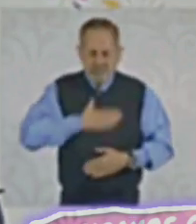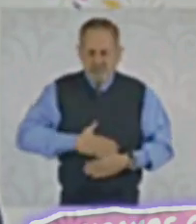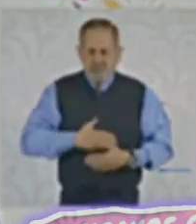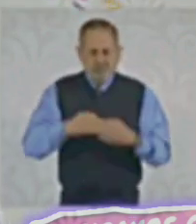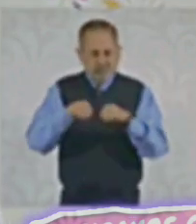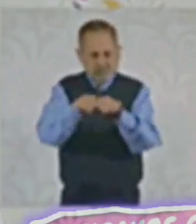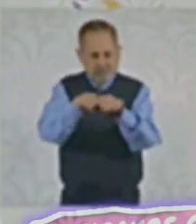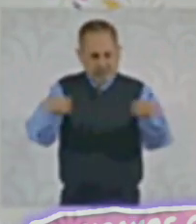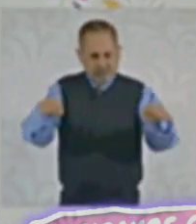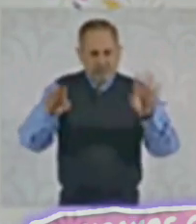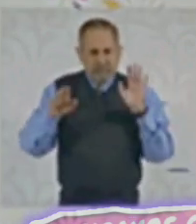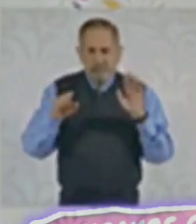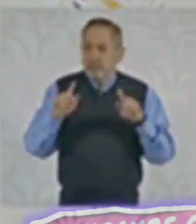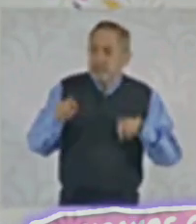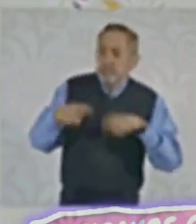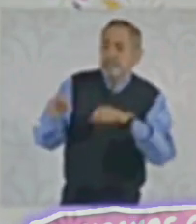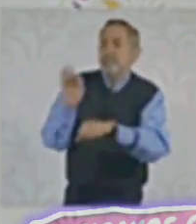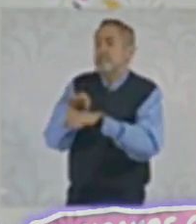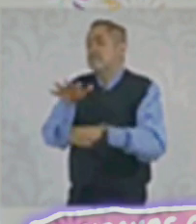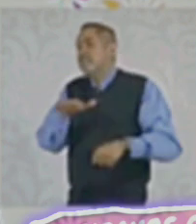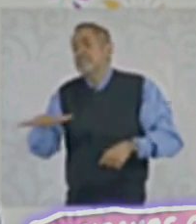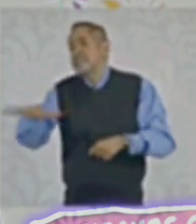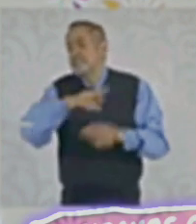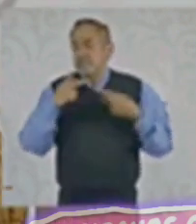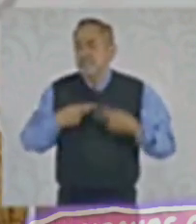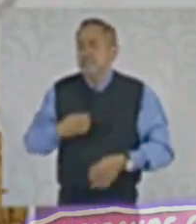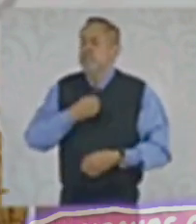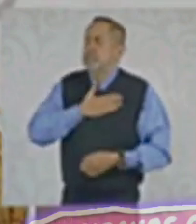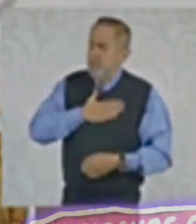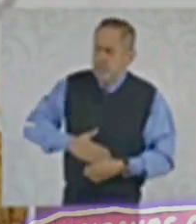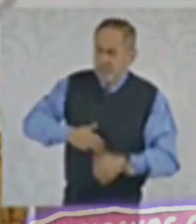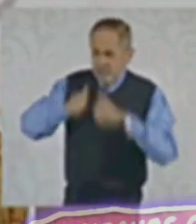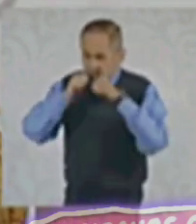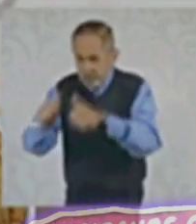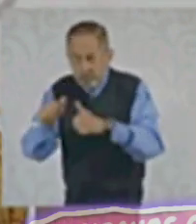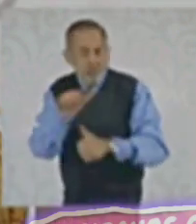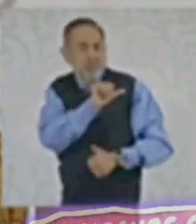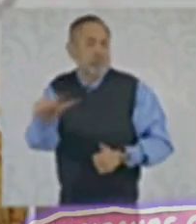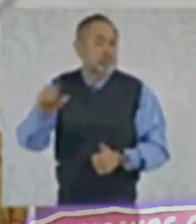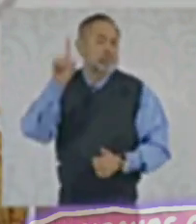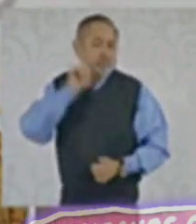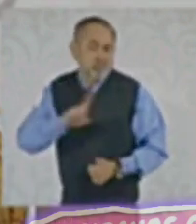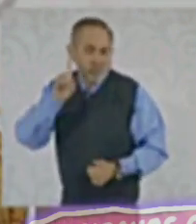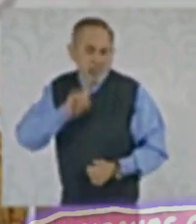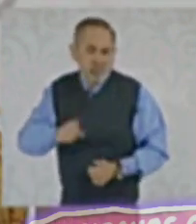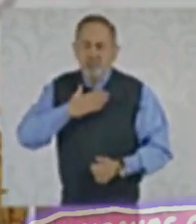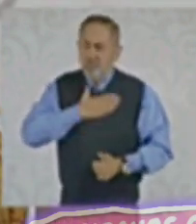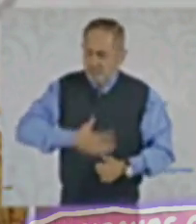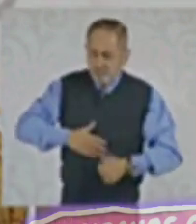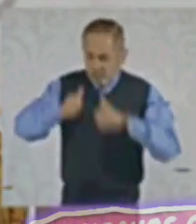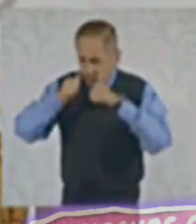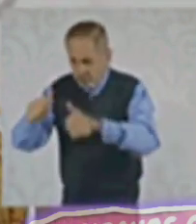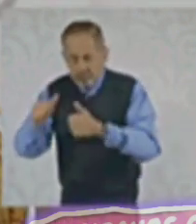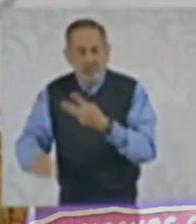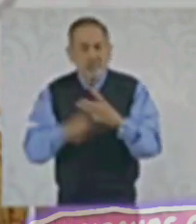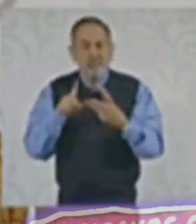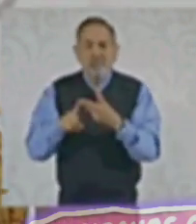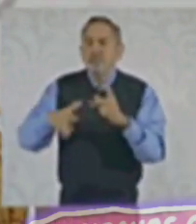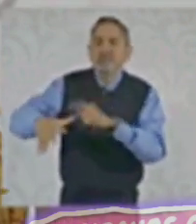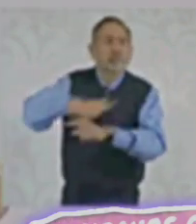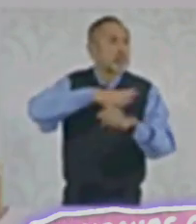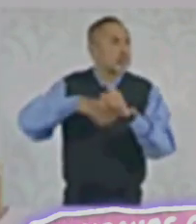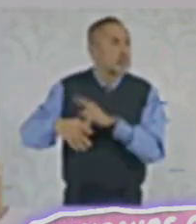Es justicia social, es justicia para las mujeres, es justicia